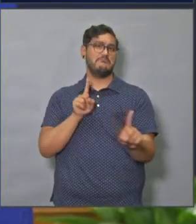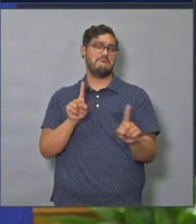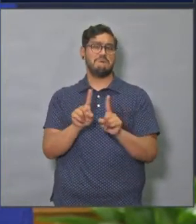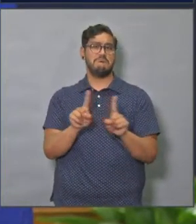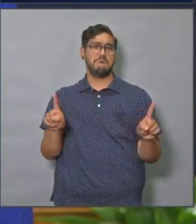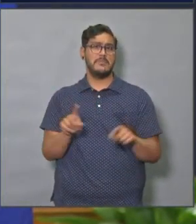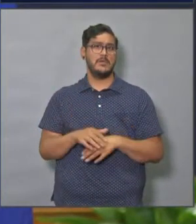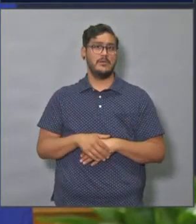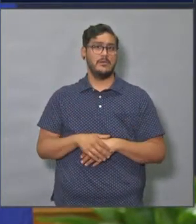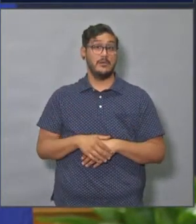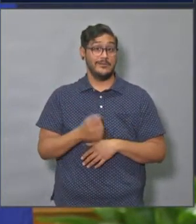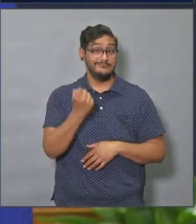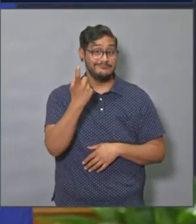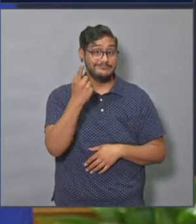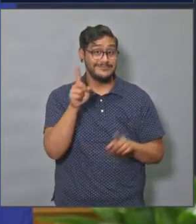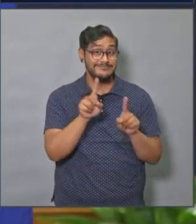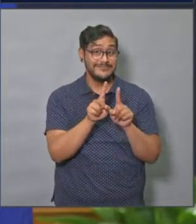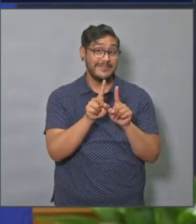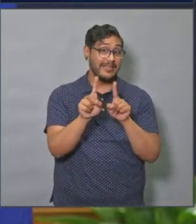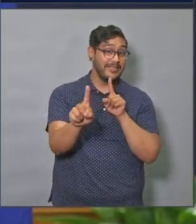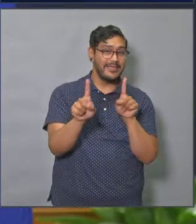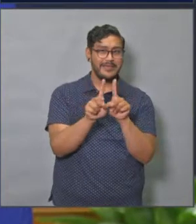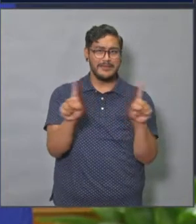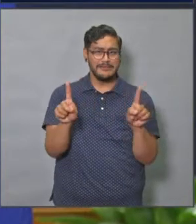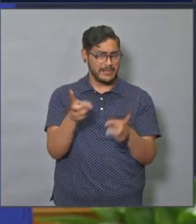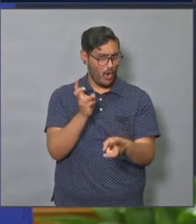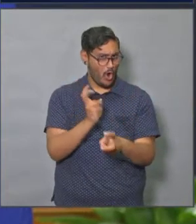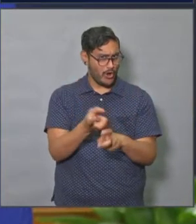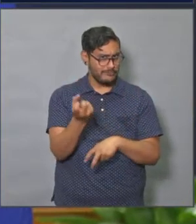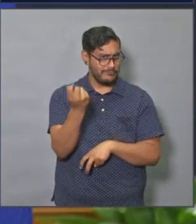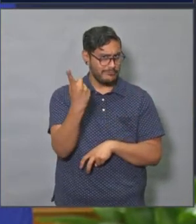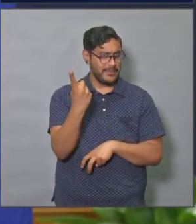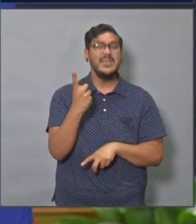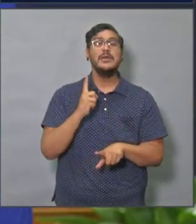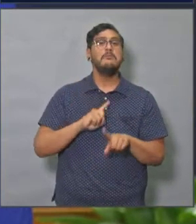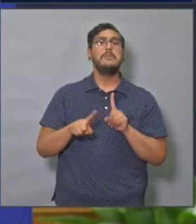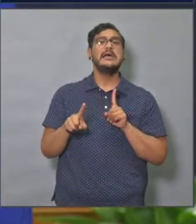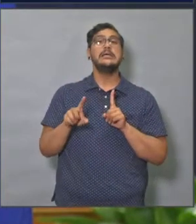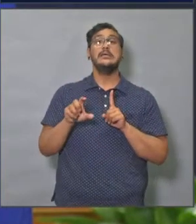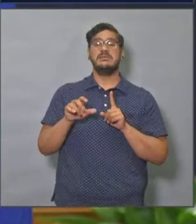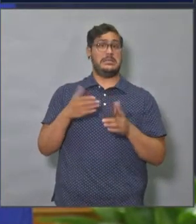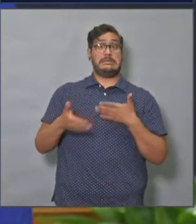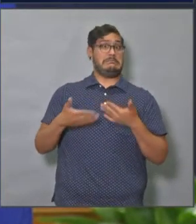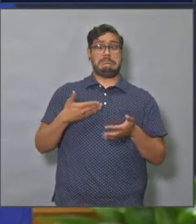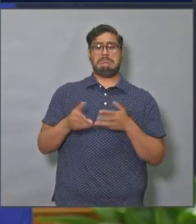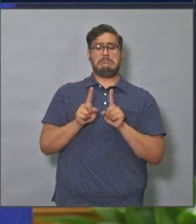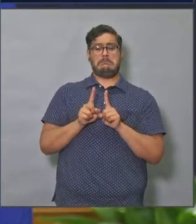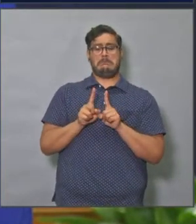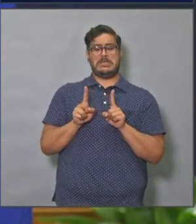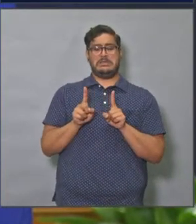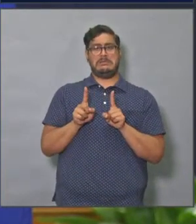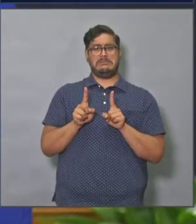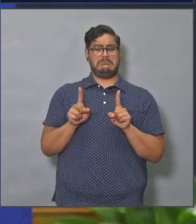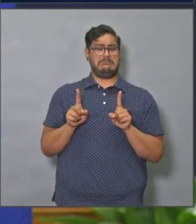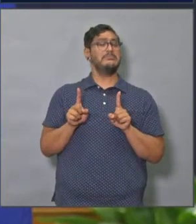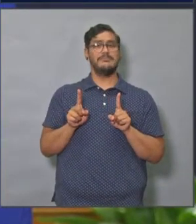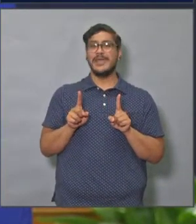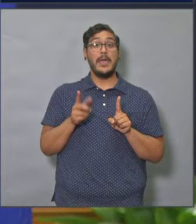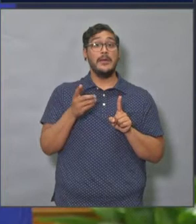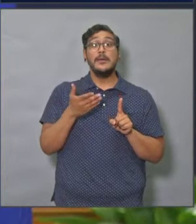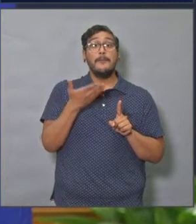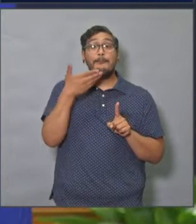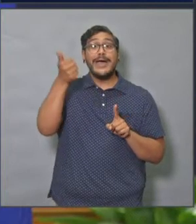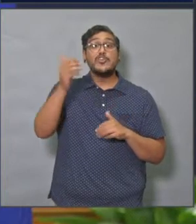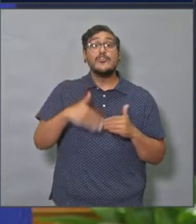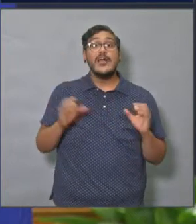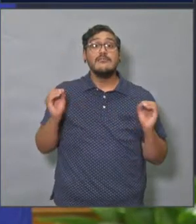Puede ser difícil, pero para esos pies de distancia es mejor que nada. Y si han